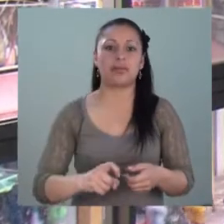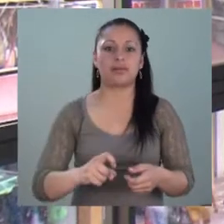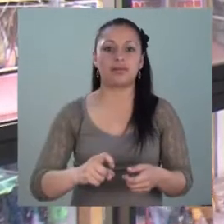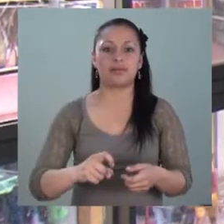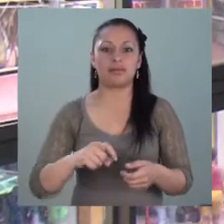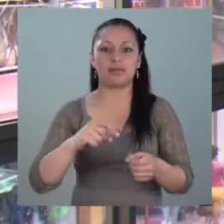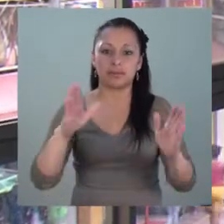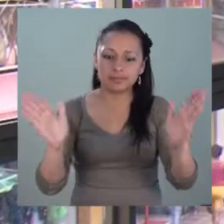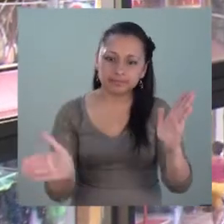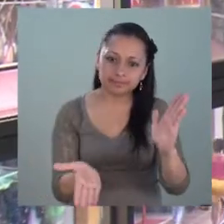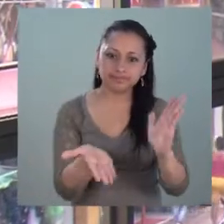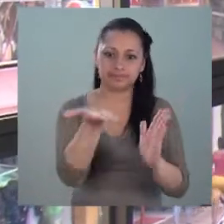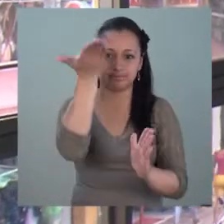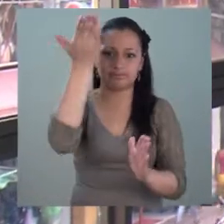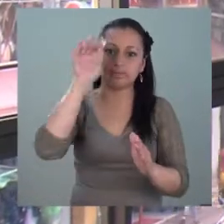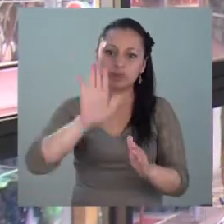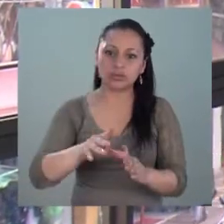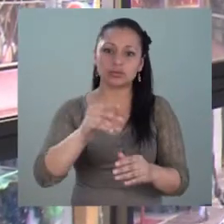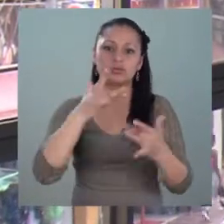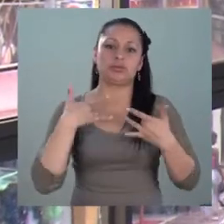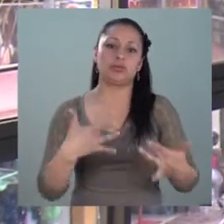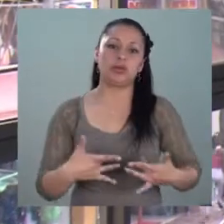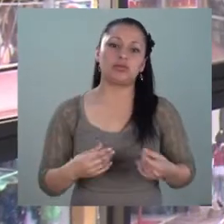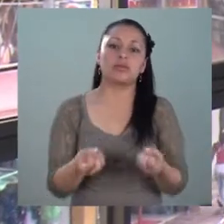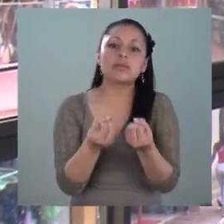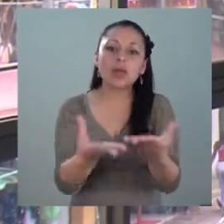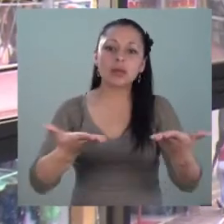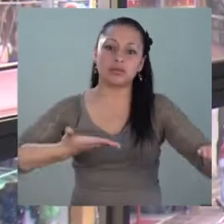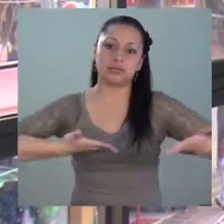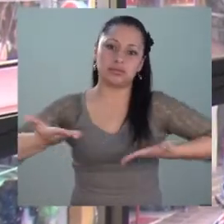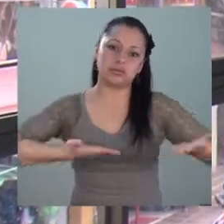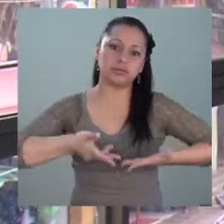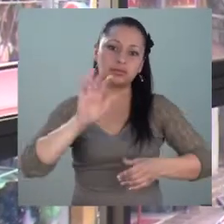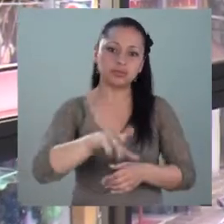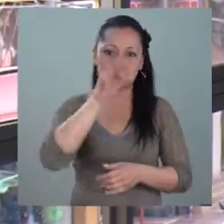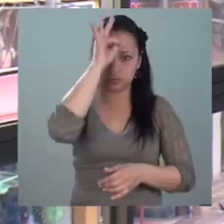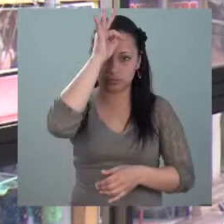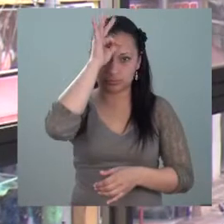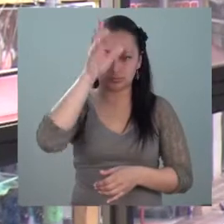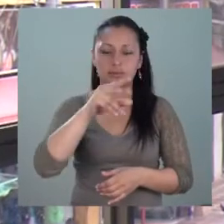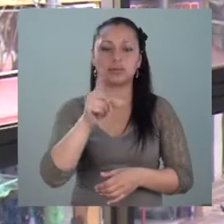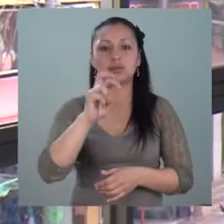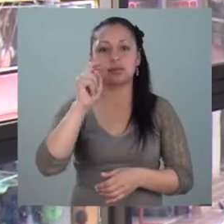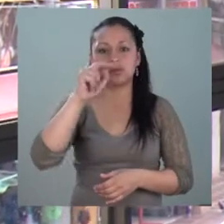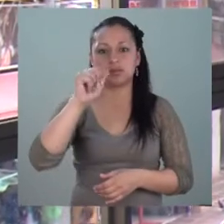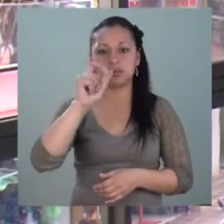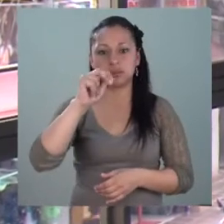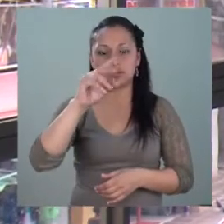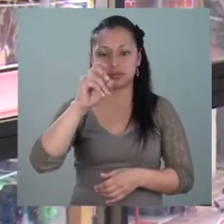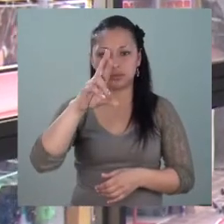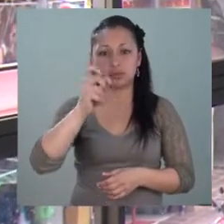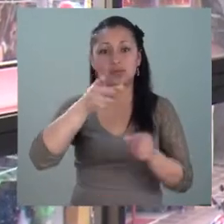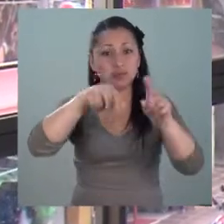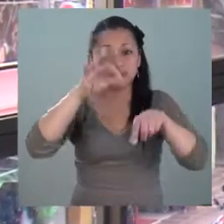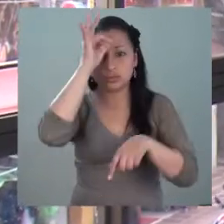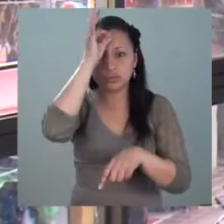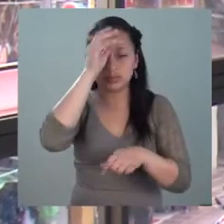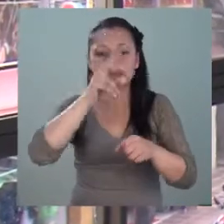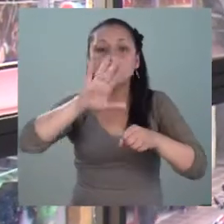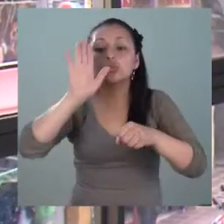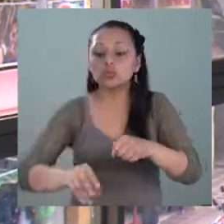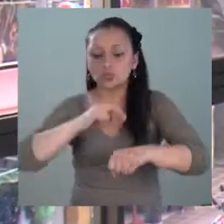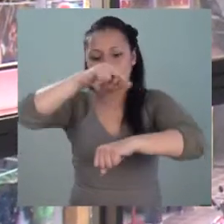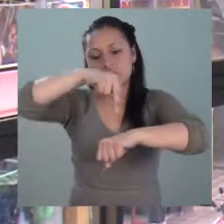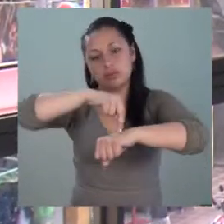signifiquen el mejoramiento de la prestación de los servicios de nuestro Hospital San Andrés, que es también un hospital